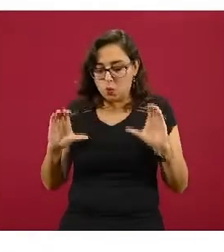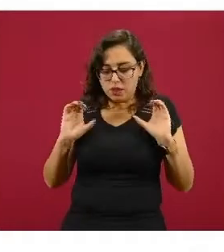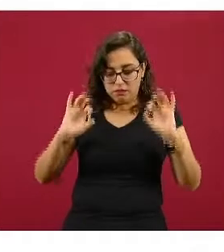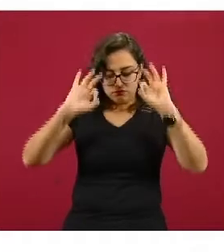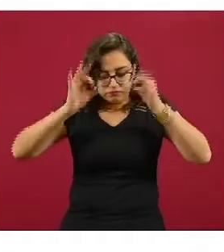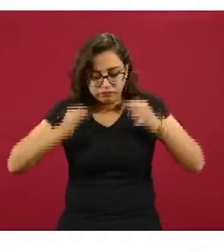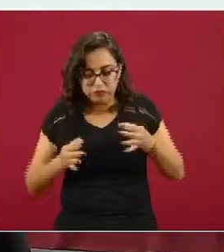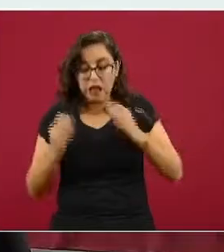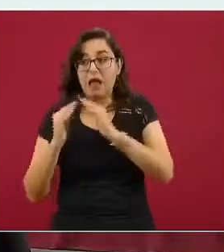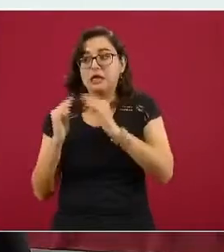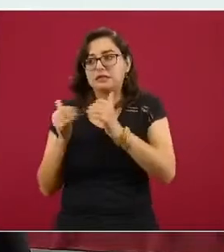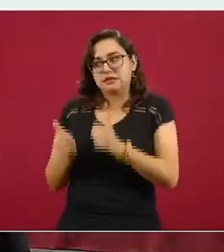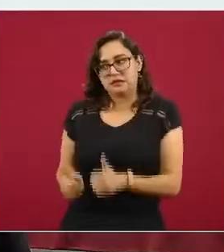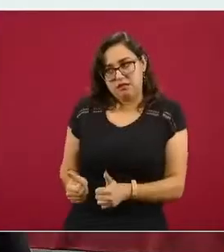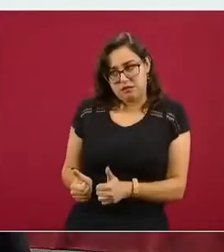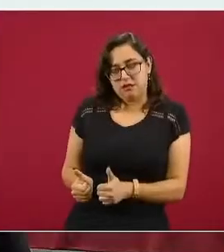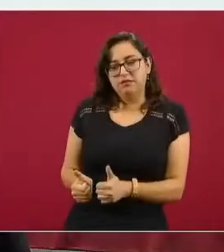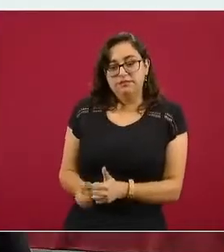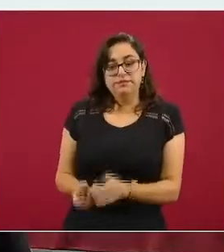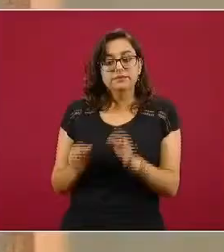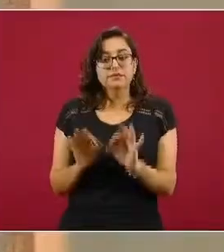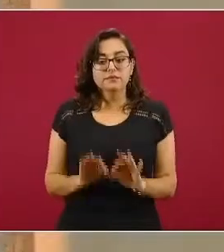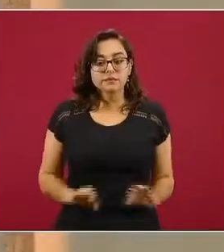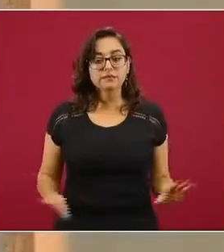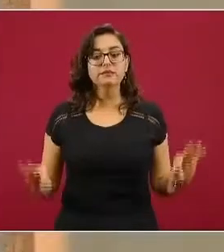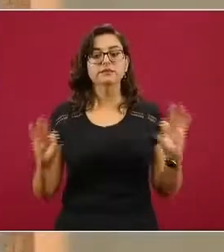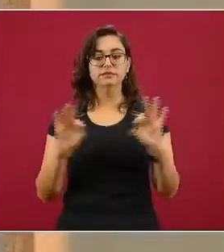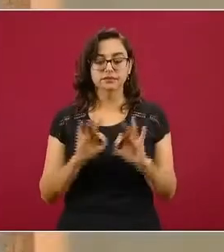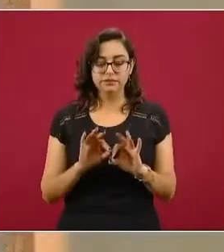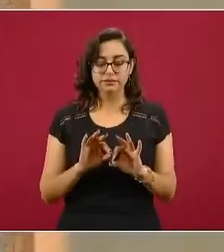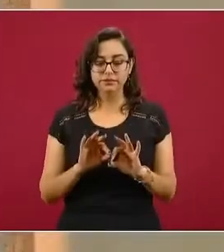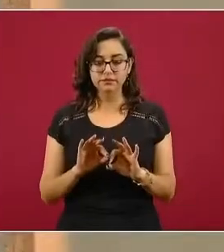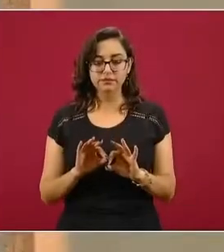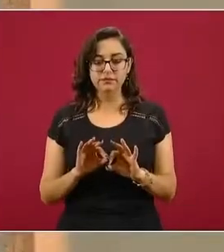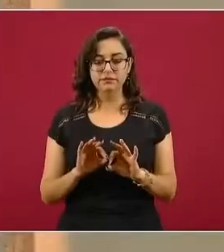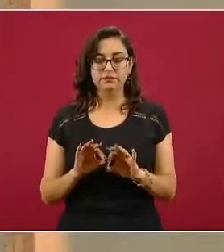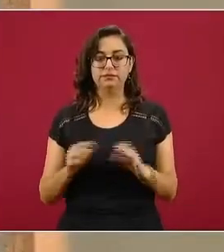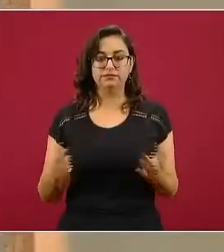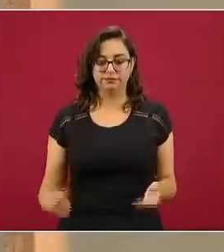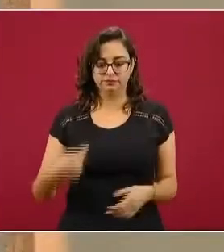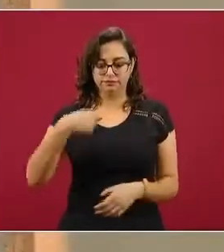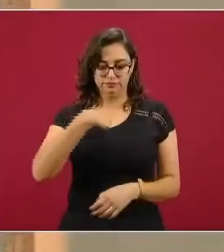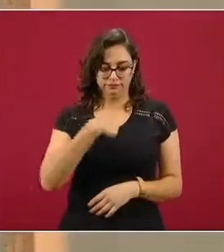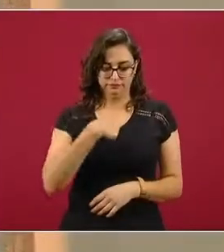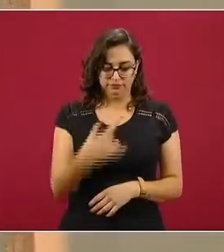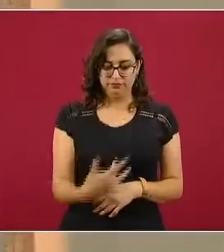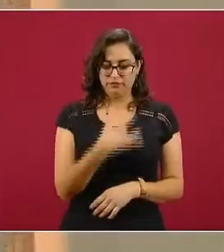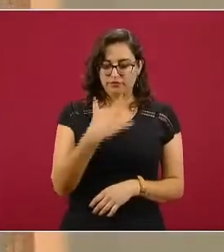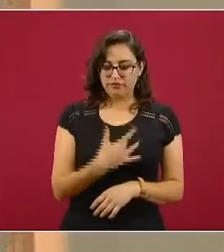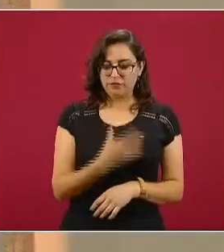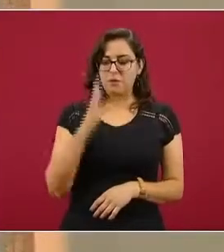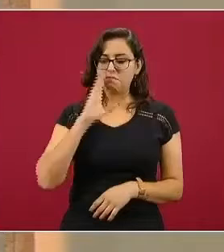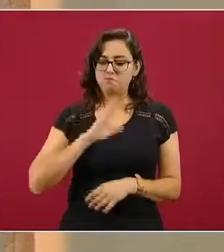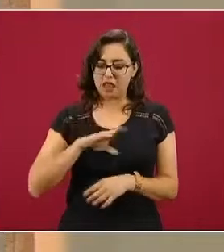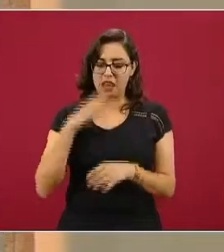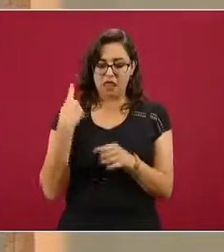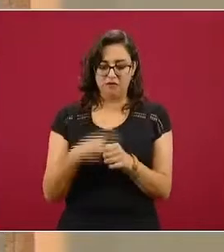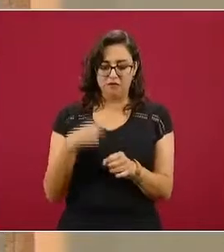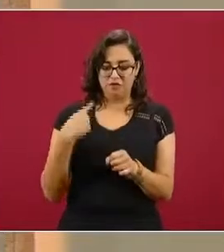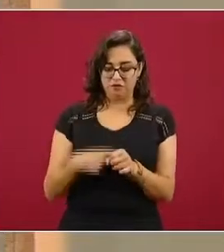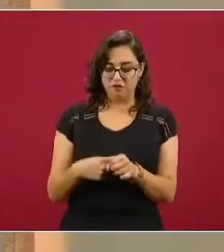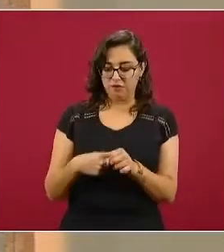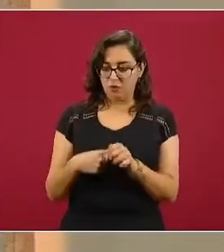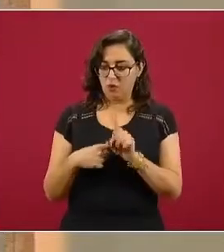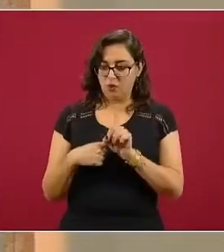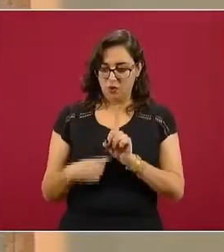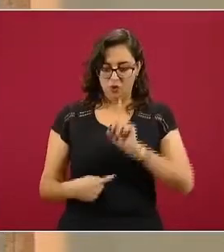se aíslen en casa. Esto es importante. Desde que uno es un contacto de una persona que